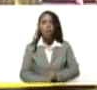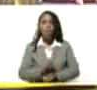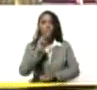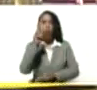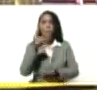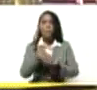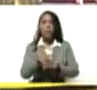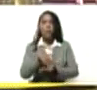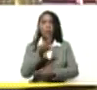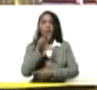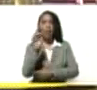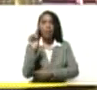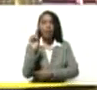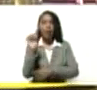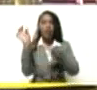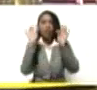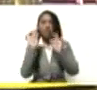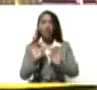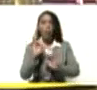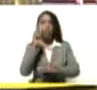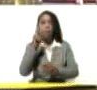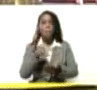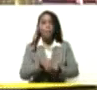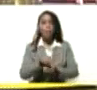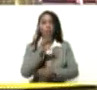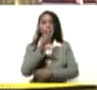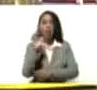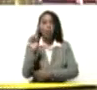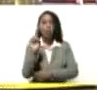2030, fórmula 2030,